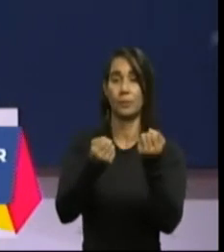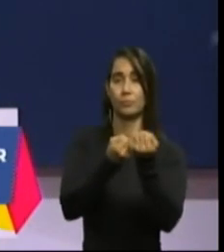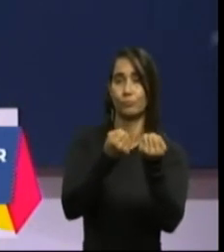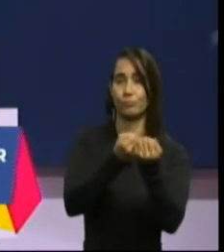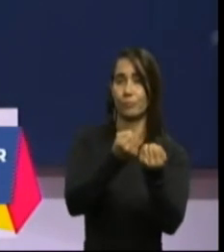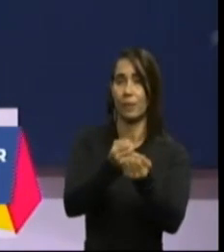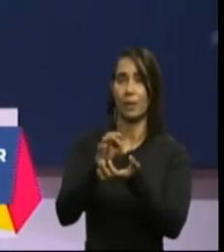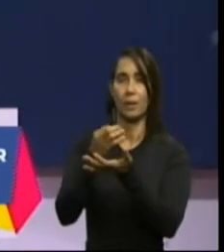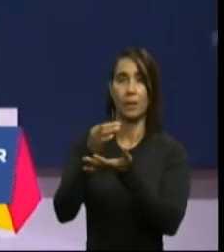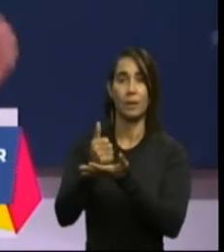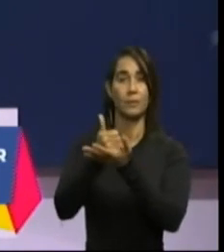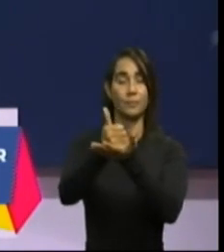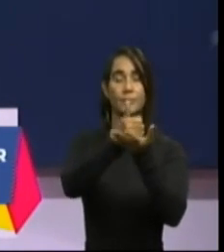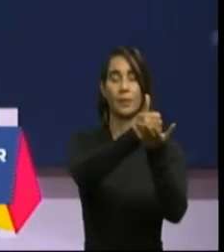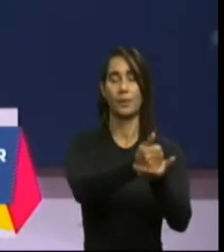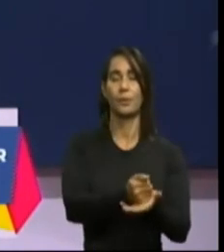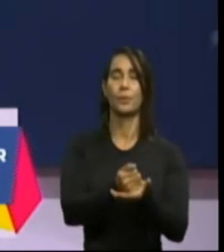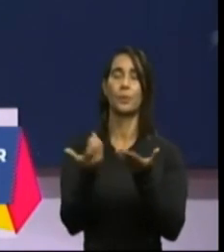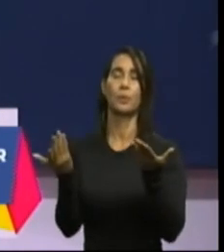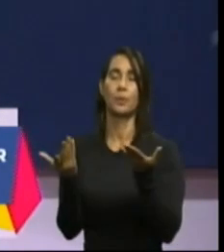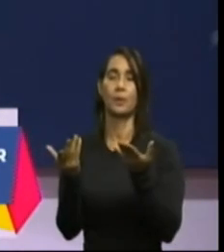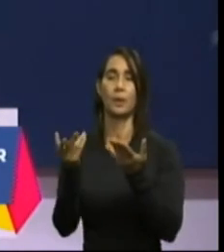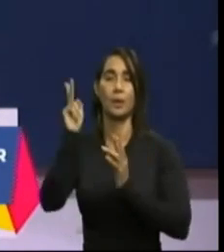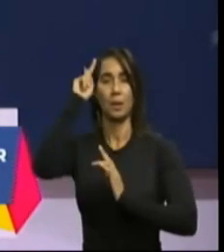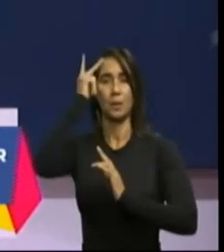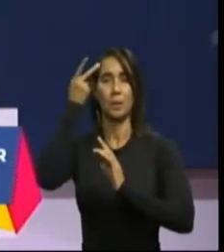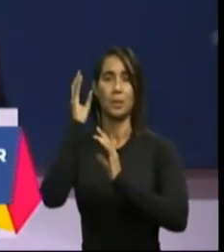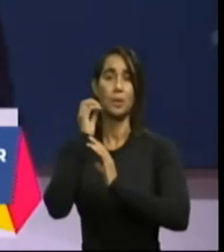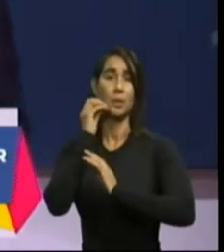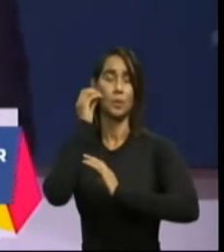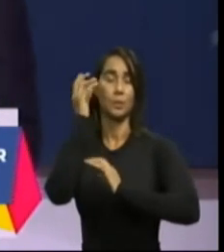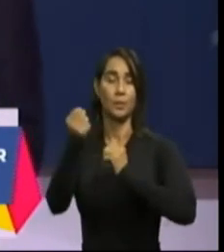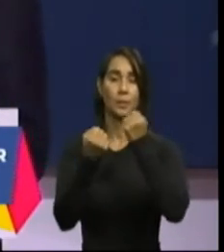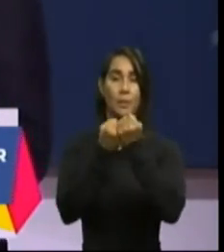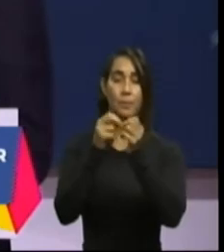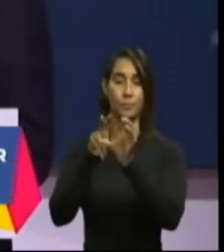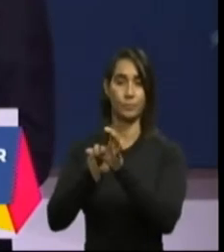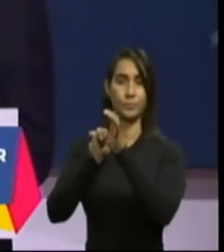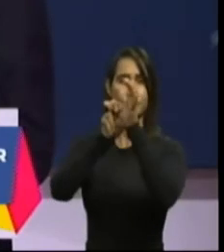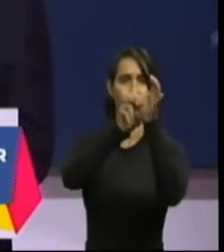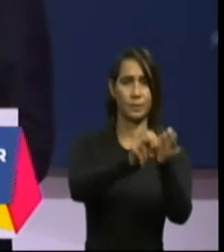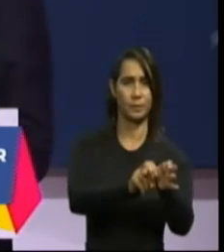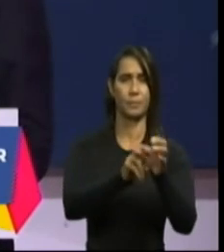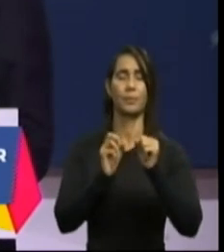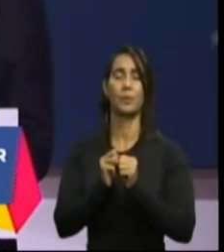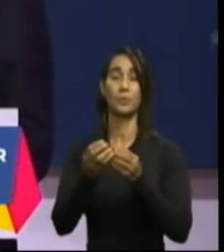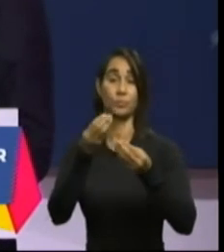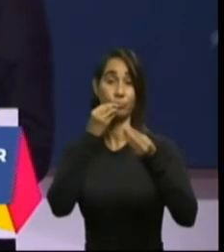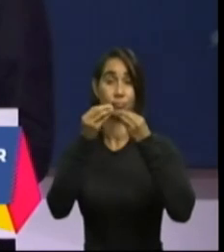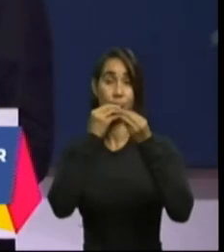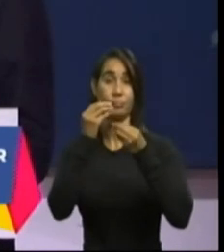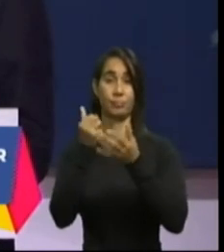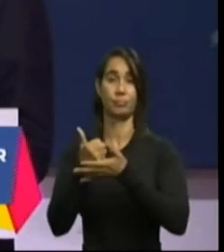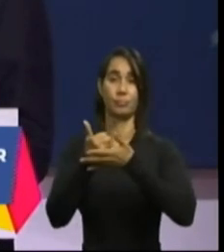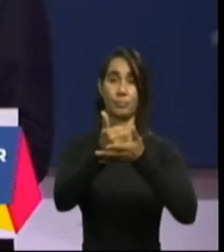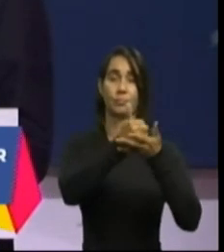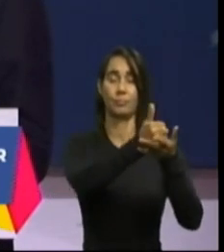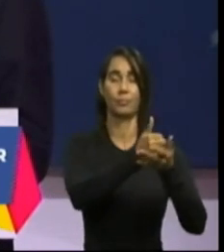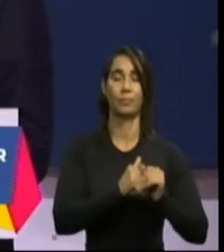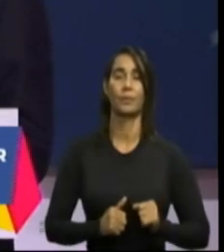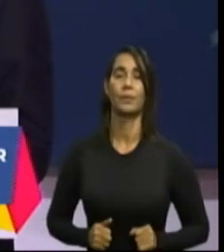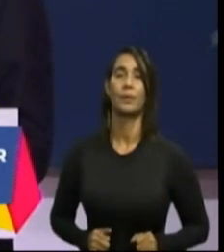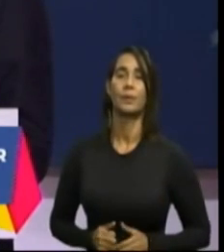los más vulnerables, incluyendo políticas laborales, así como el apoyo al transporte y a la seguridad alimentaria de toda